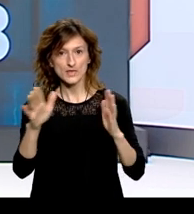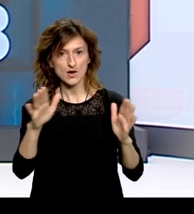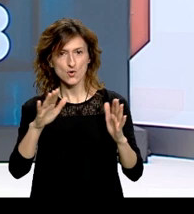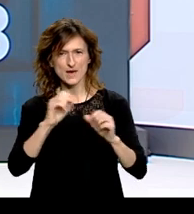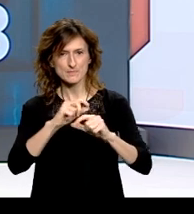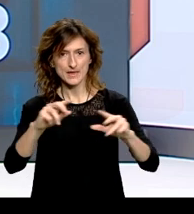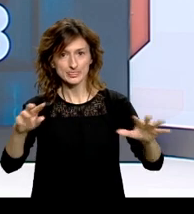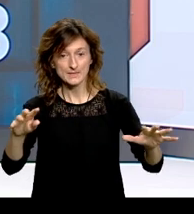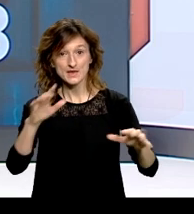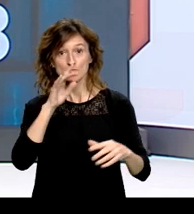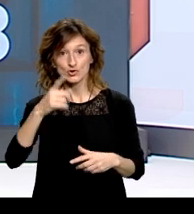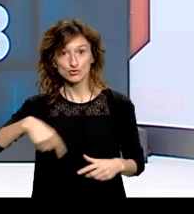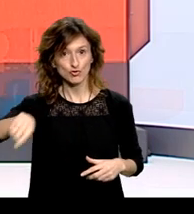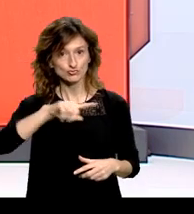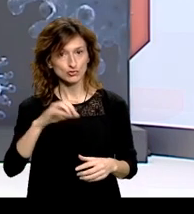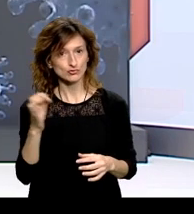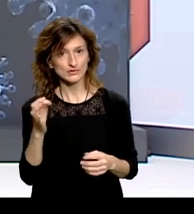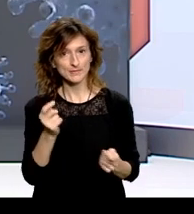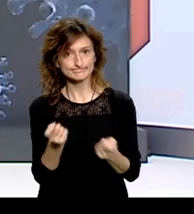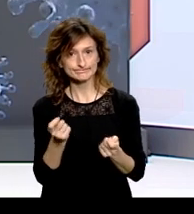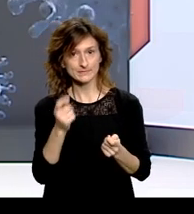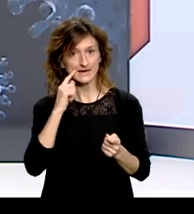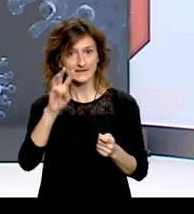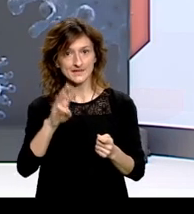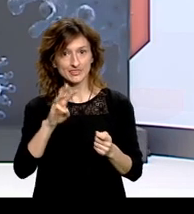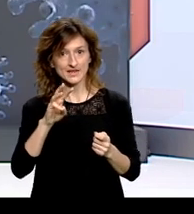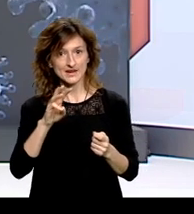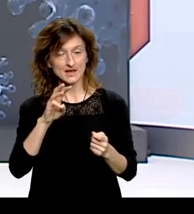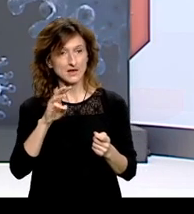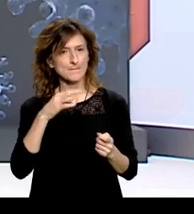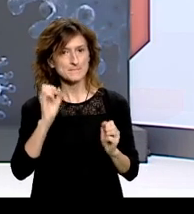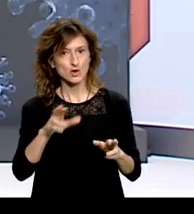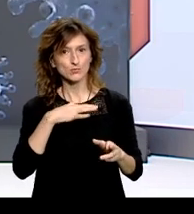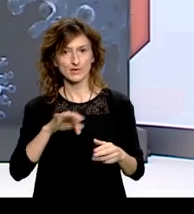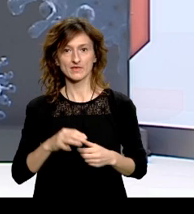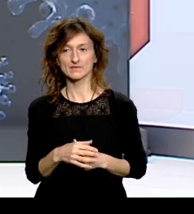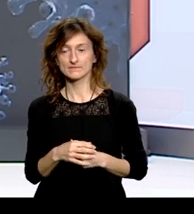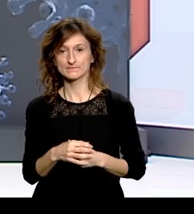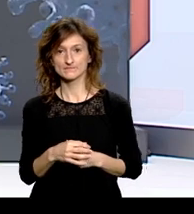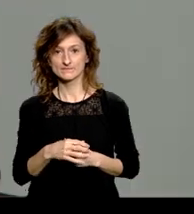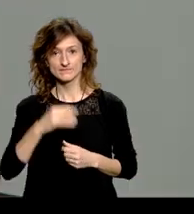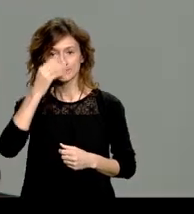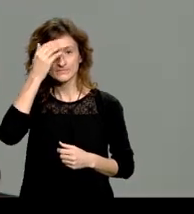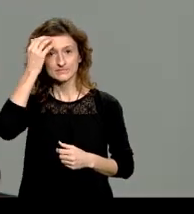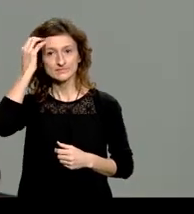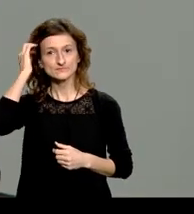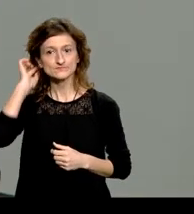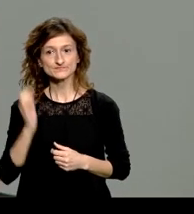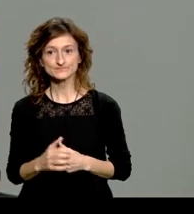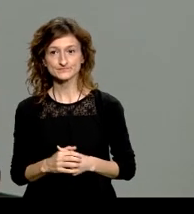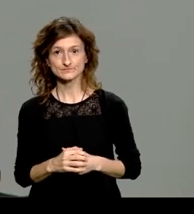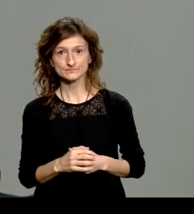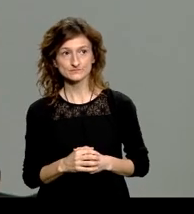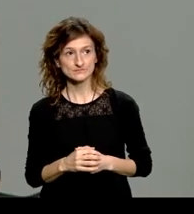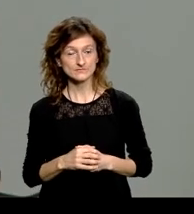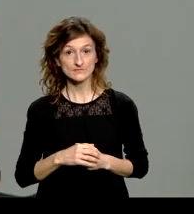ola de la pandemia y en nuestra mano está no llegar a una tercera, que podría ser incluso peor. La